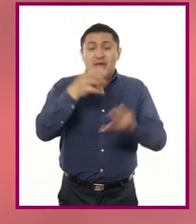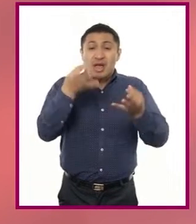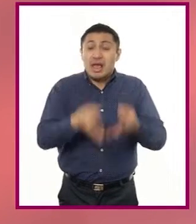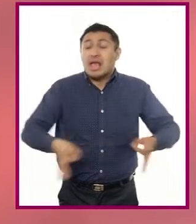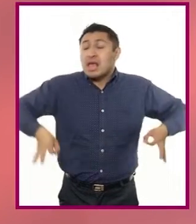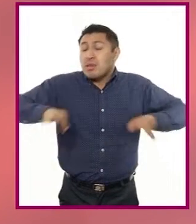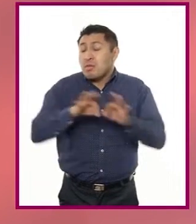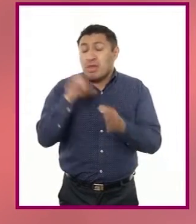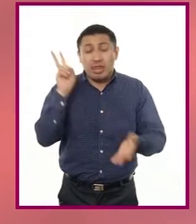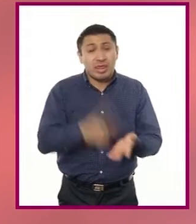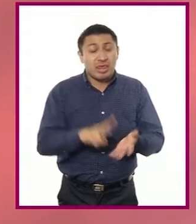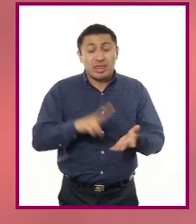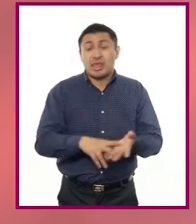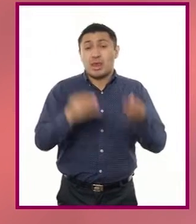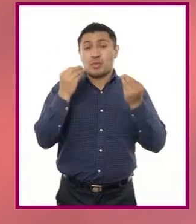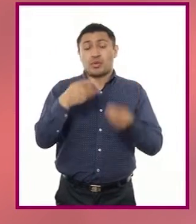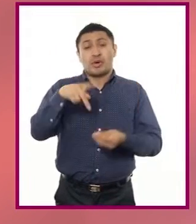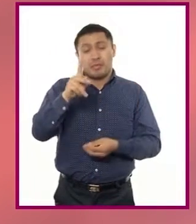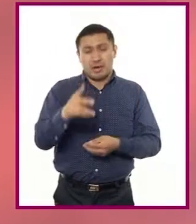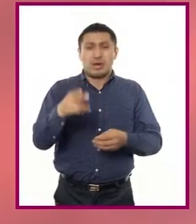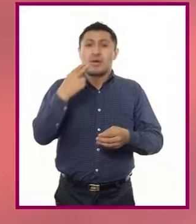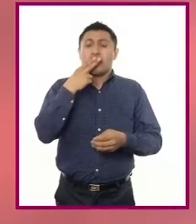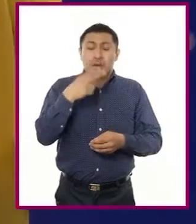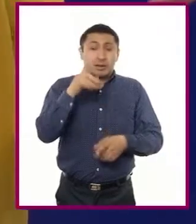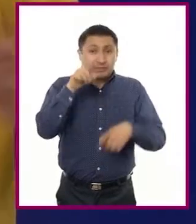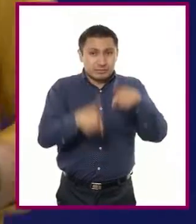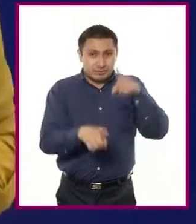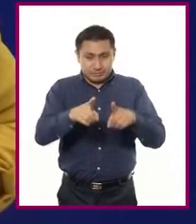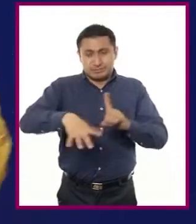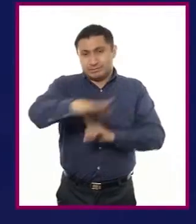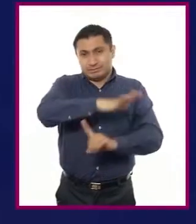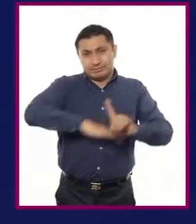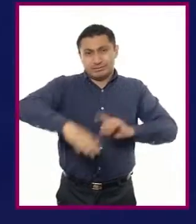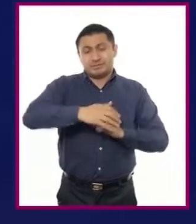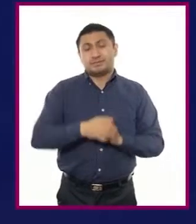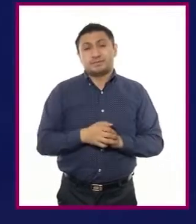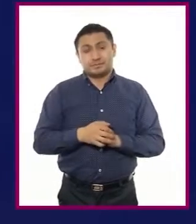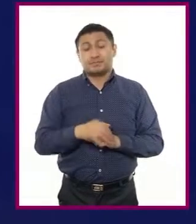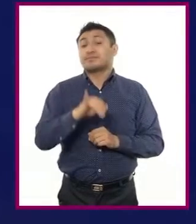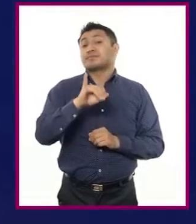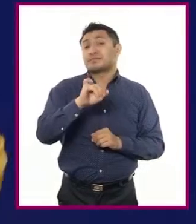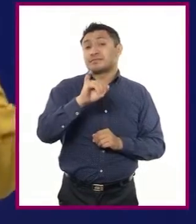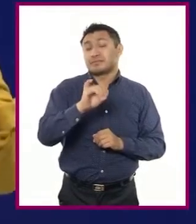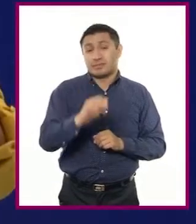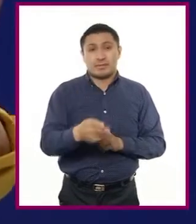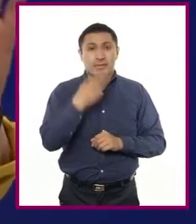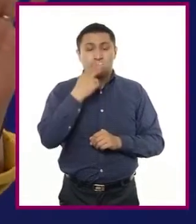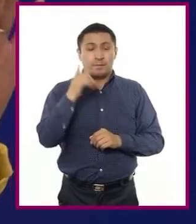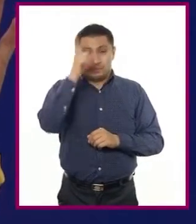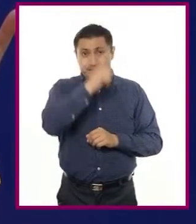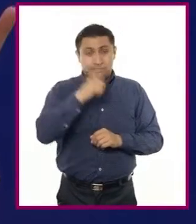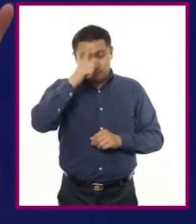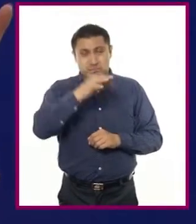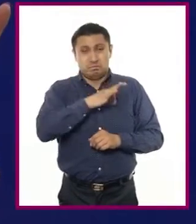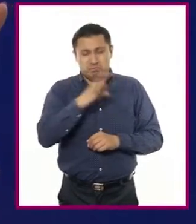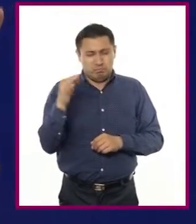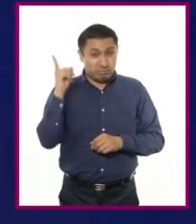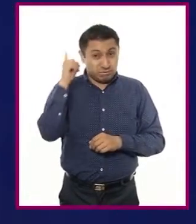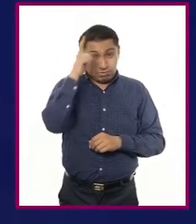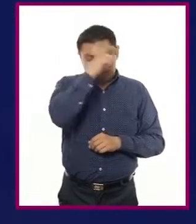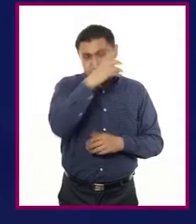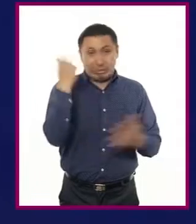forma en que se emplea depende de varias circunstancias. Así es, el uso del lenguaje puede parecernos